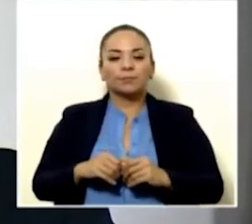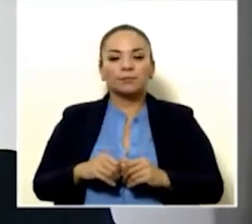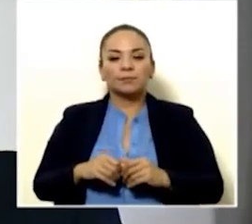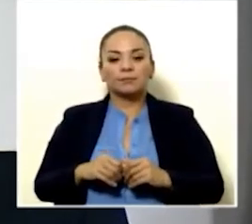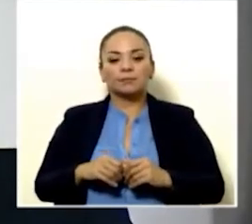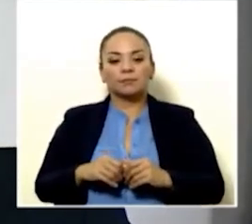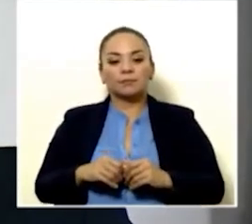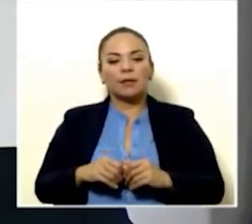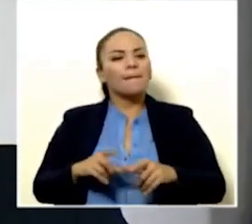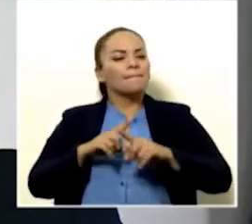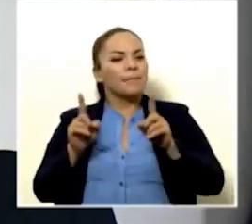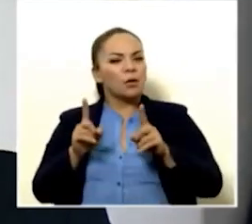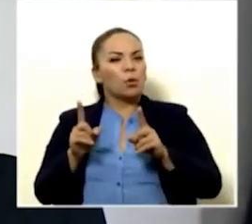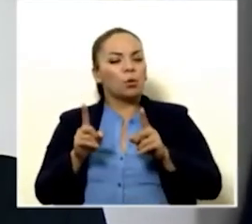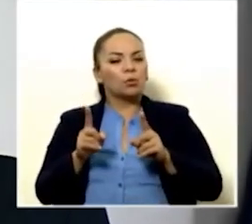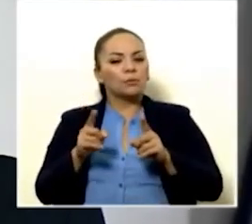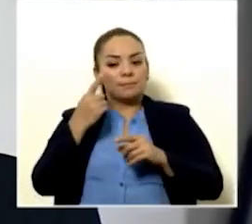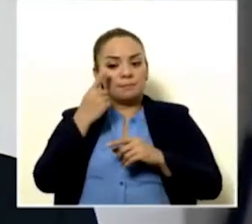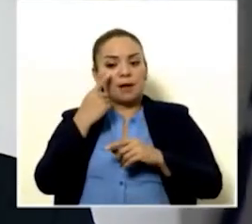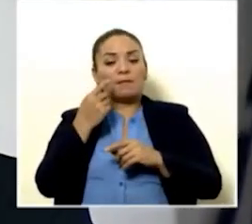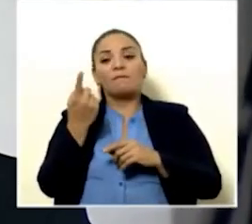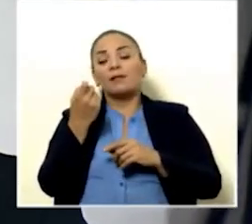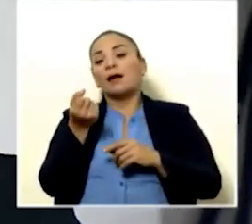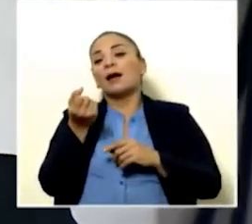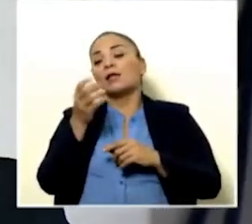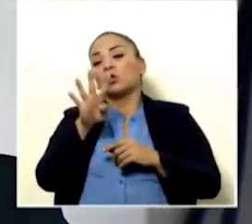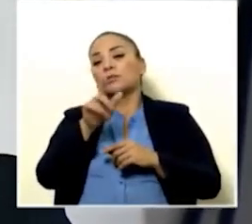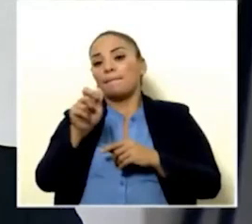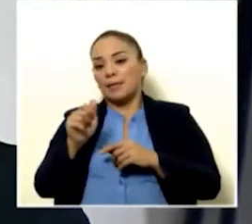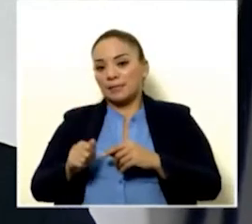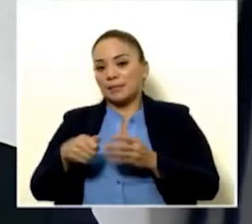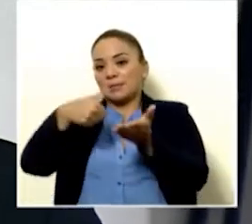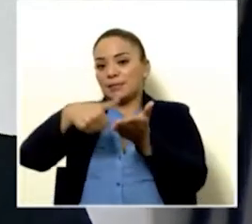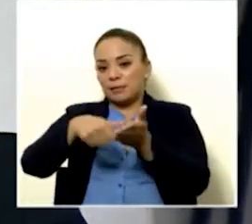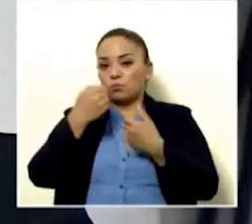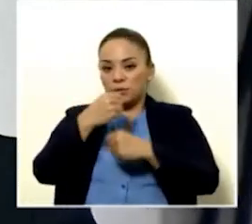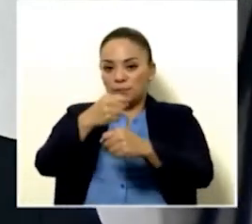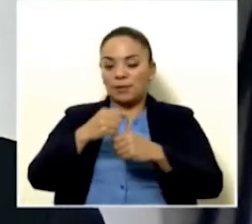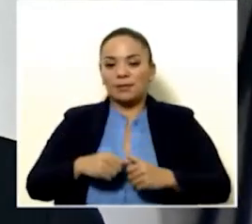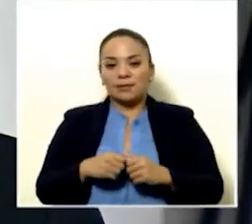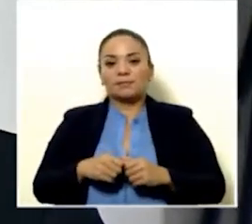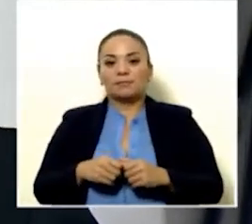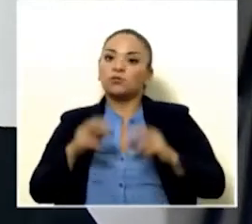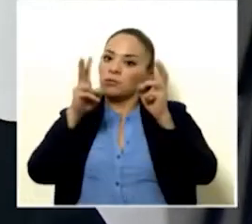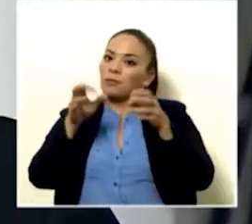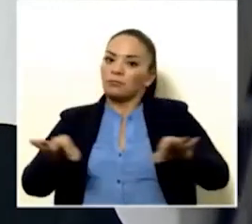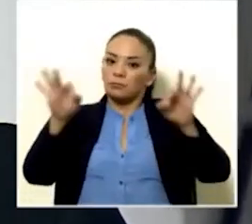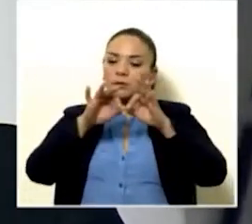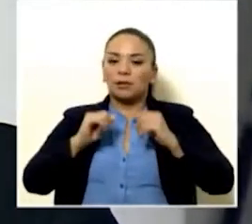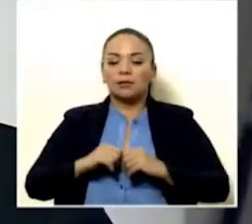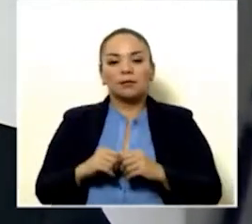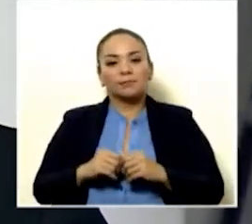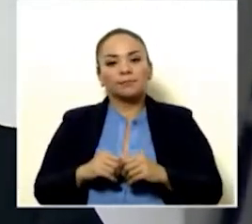2 temas de por medio también. Estamos a 14 meses de las elecciones municipales. Creo que no es un tema menor, entonces